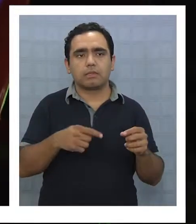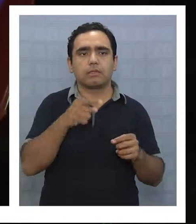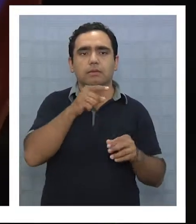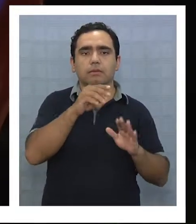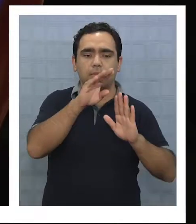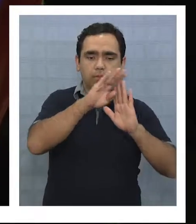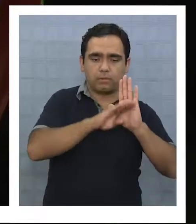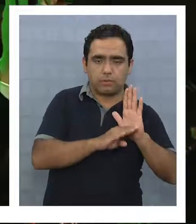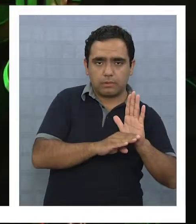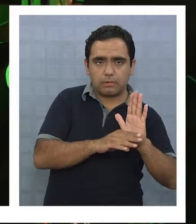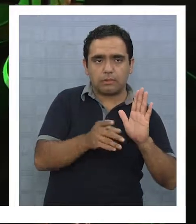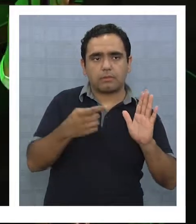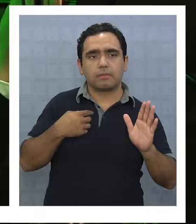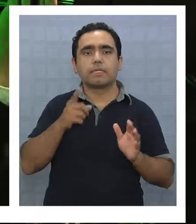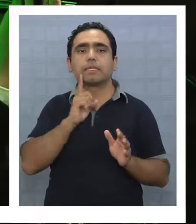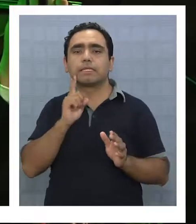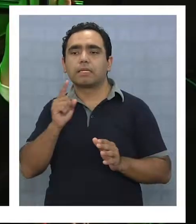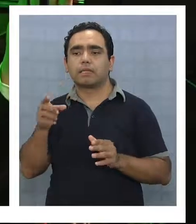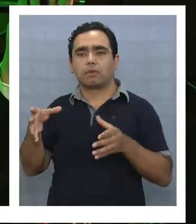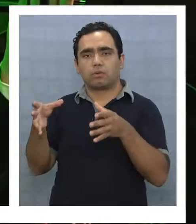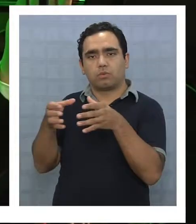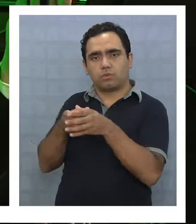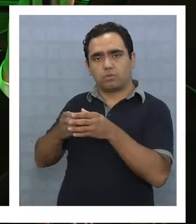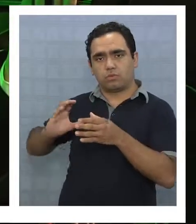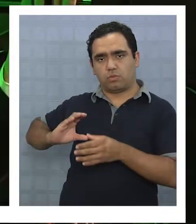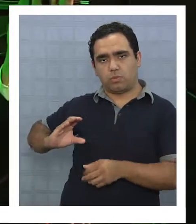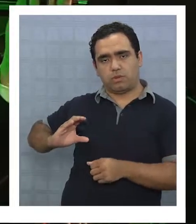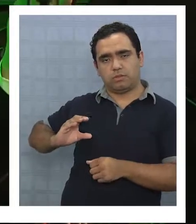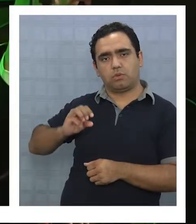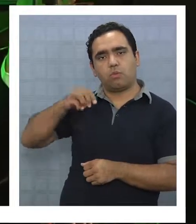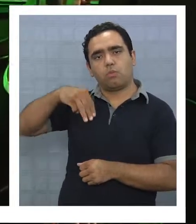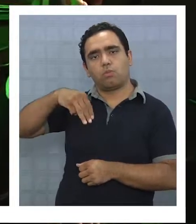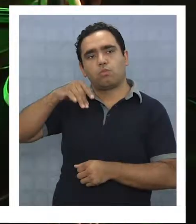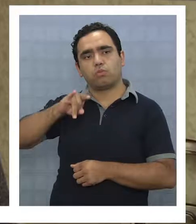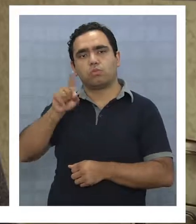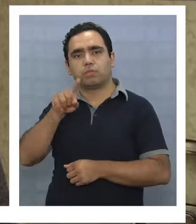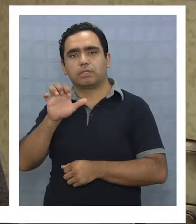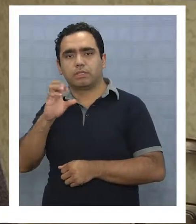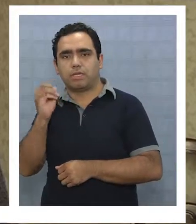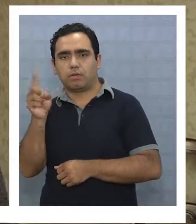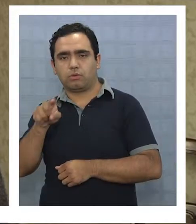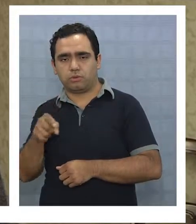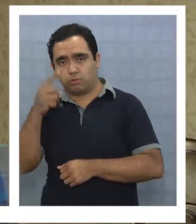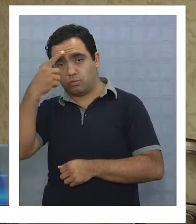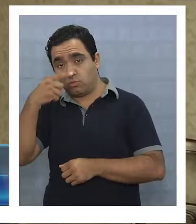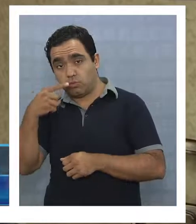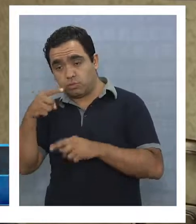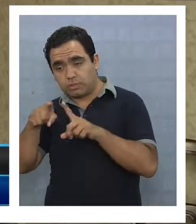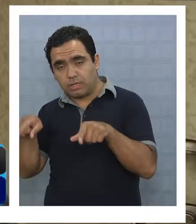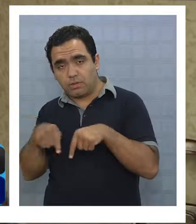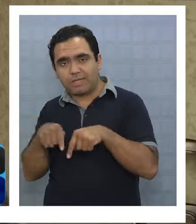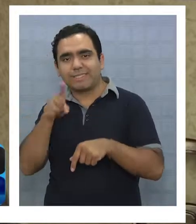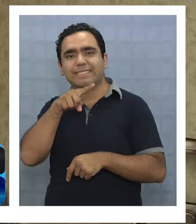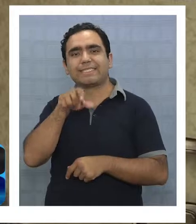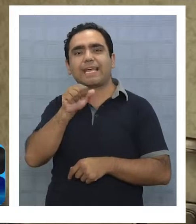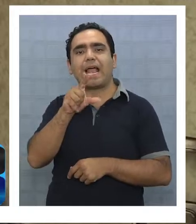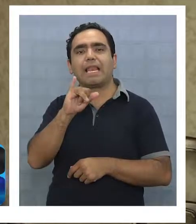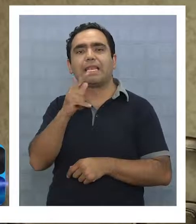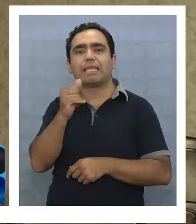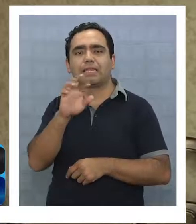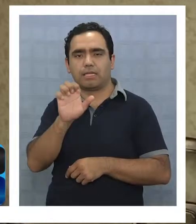a través de la Corporación Museo del Saliche. Lo que nosotros intentamos con esto es apoyar a la orquesta regional porque